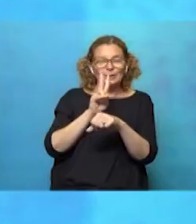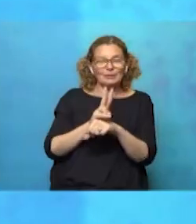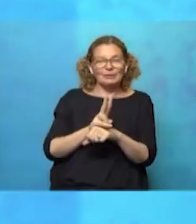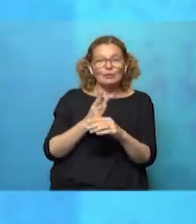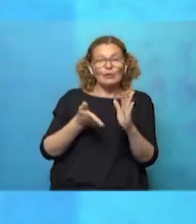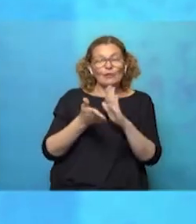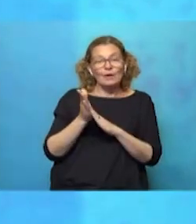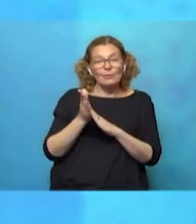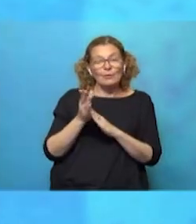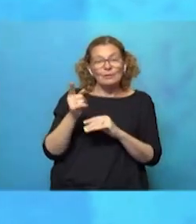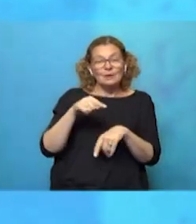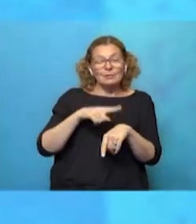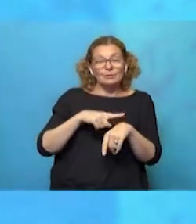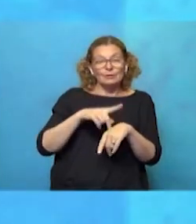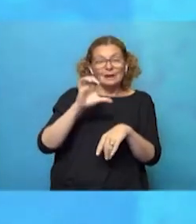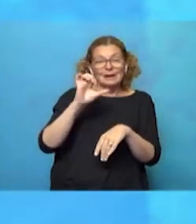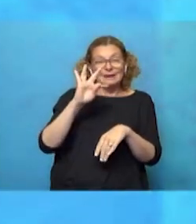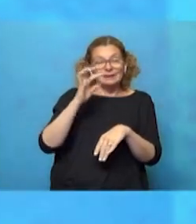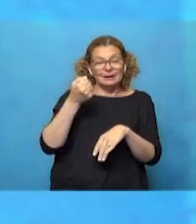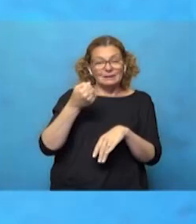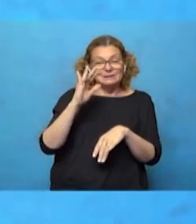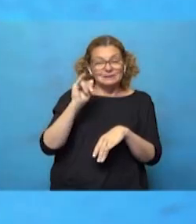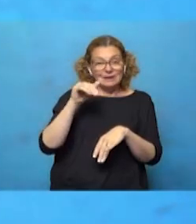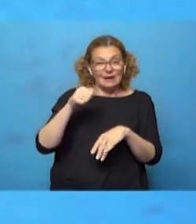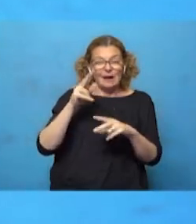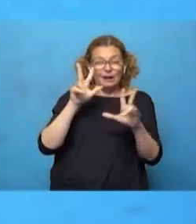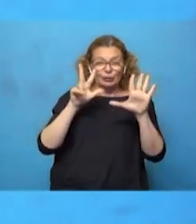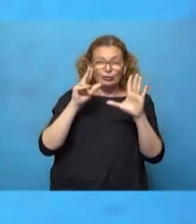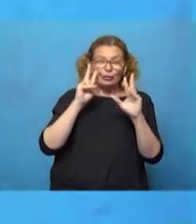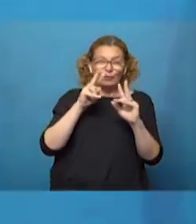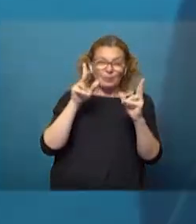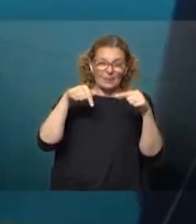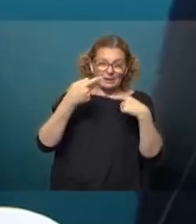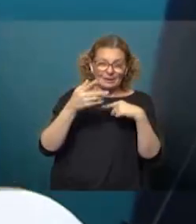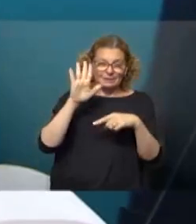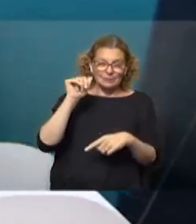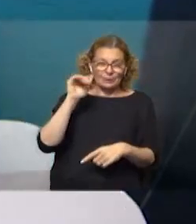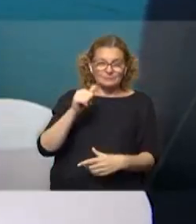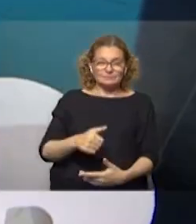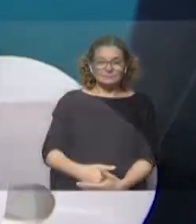eh nosotros nos vamos en minutos sería la letra chica volvemos mañana en vivo a las 20 horas que vas a enviar chao